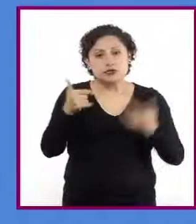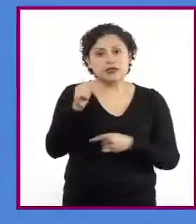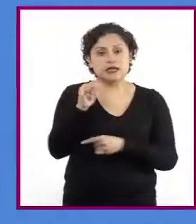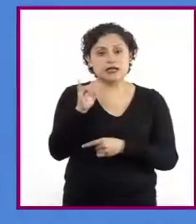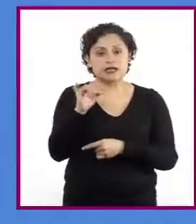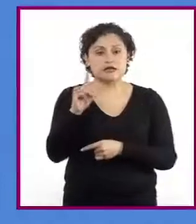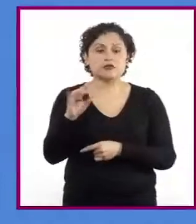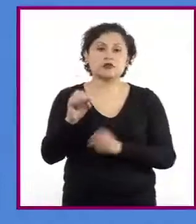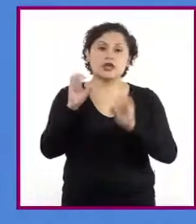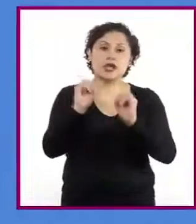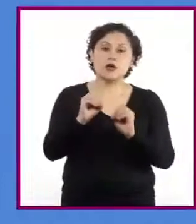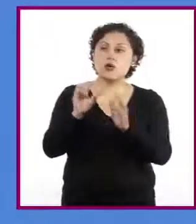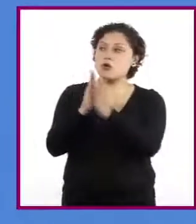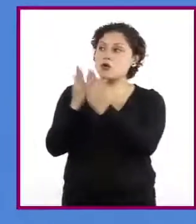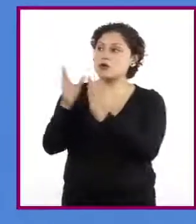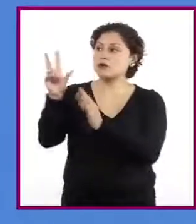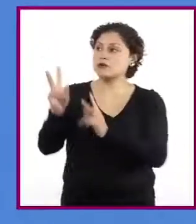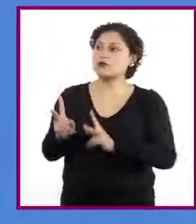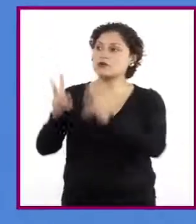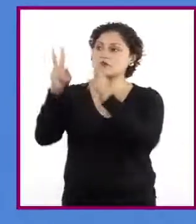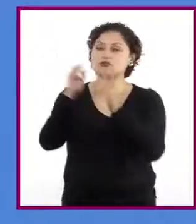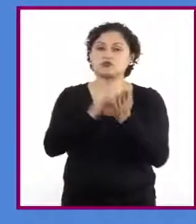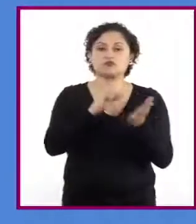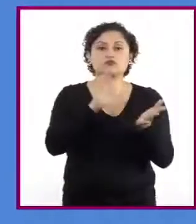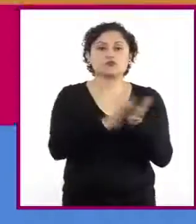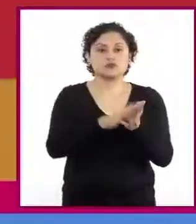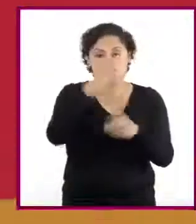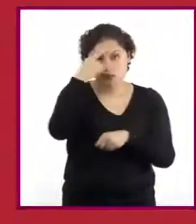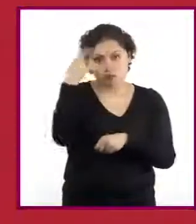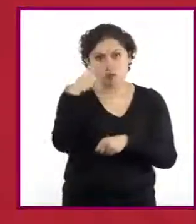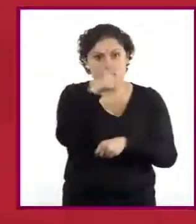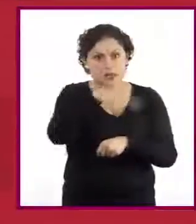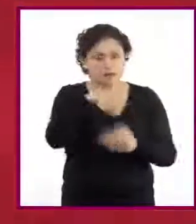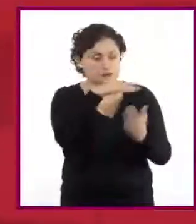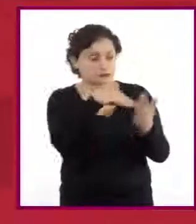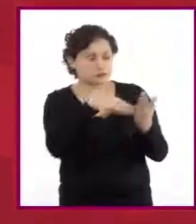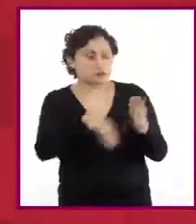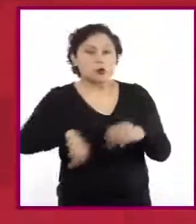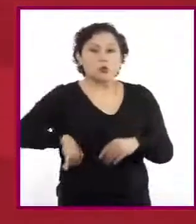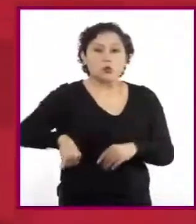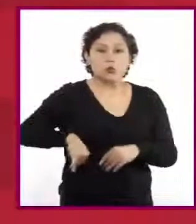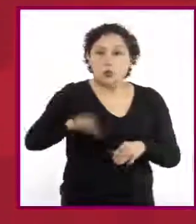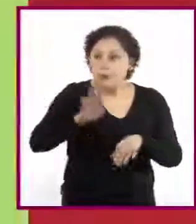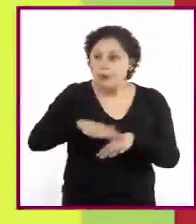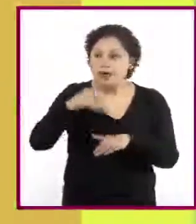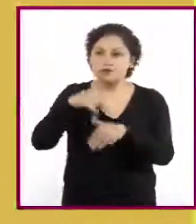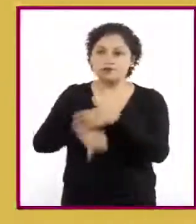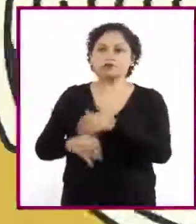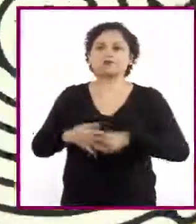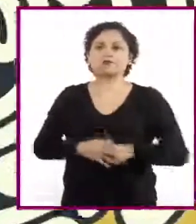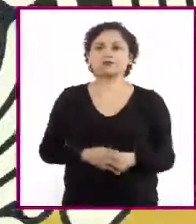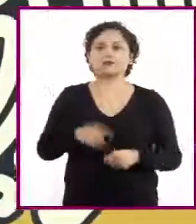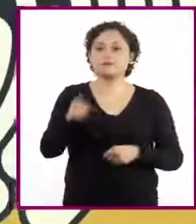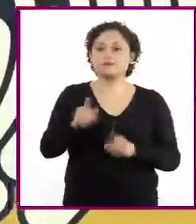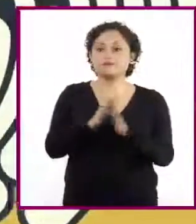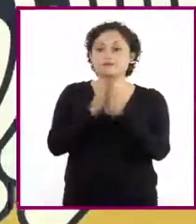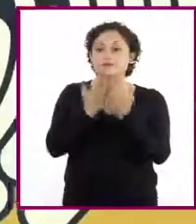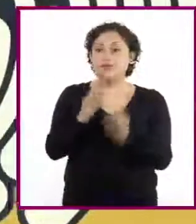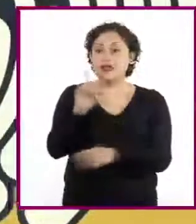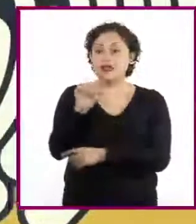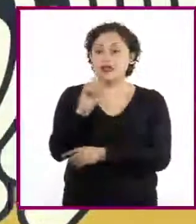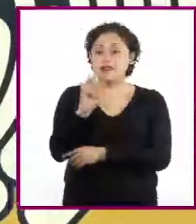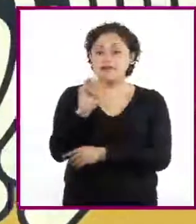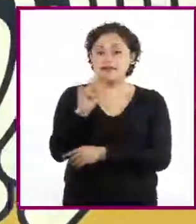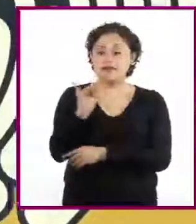para clarificar, argumentar o mantener el interés en el tema. Descubre cómo es este escrito leyendo El laberinto de la soledad de